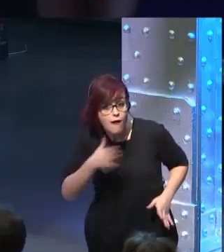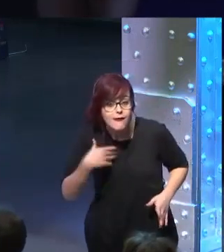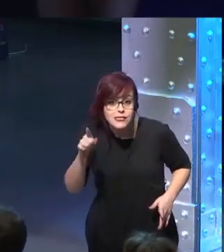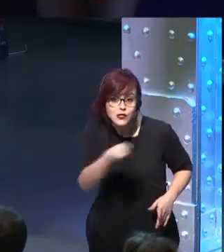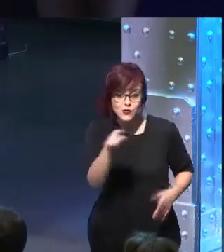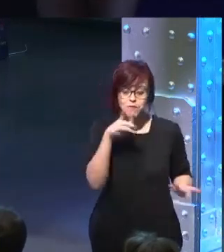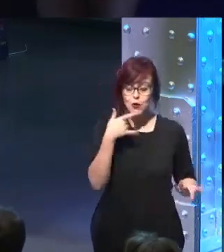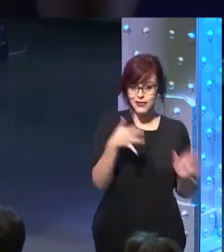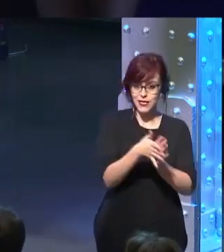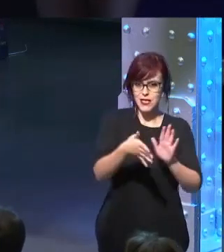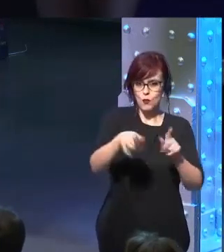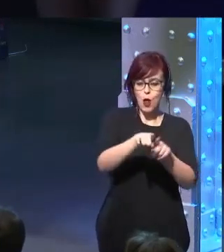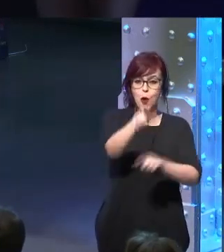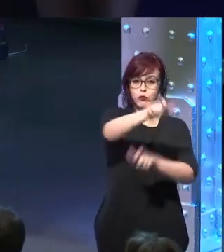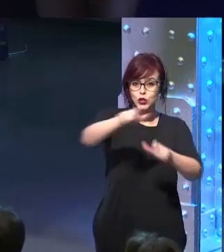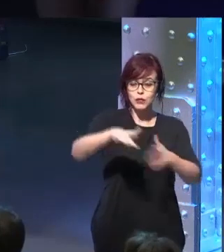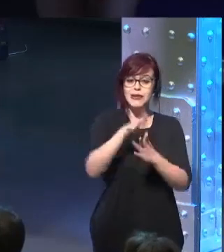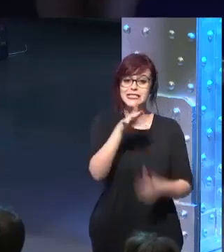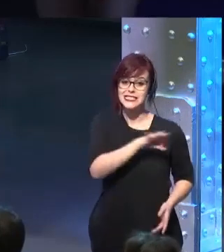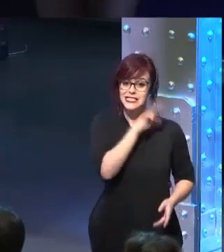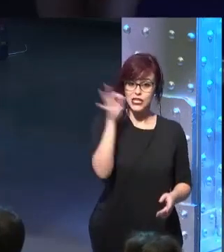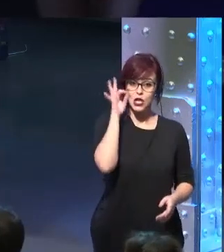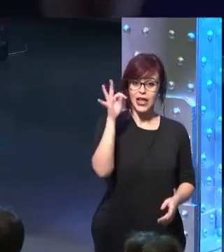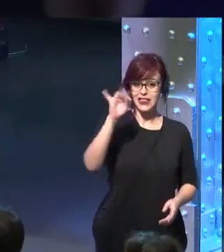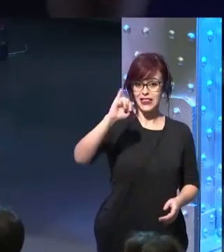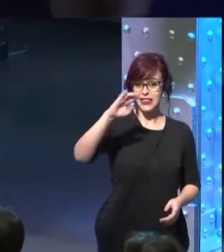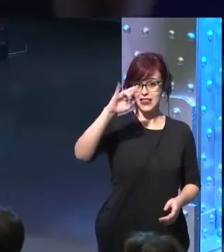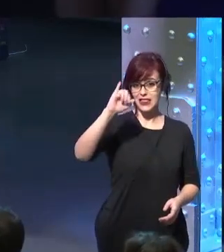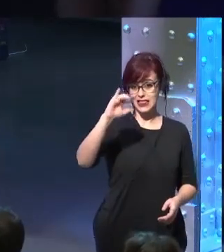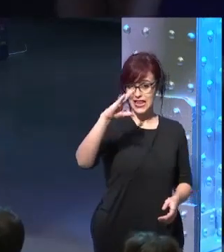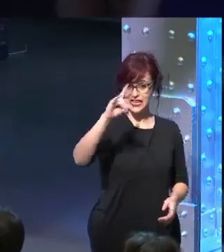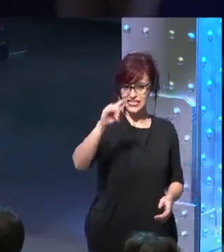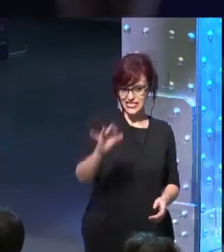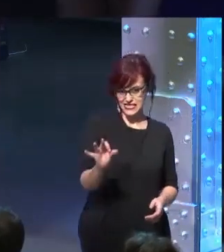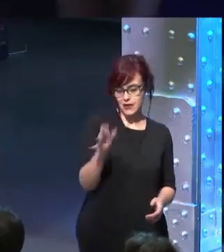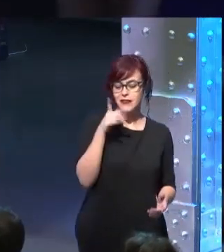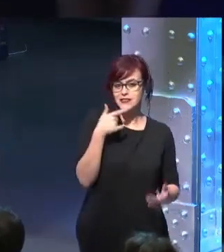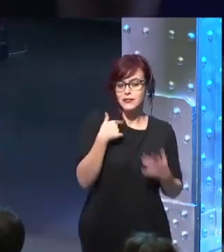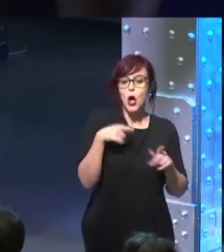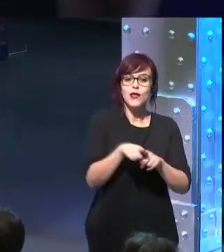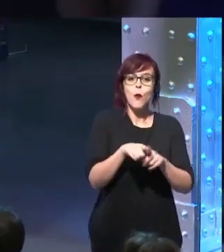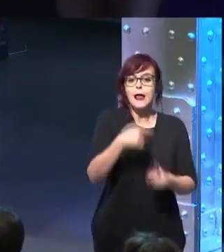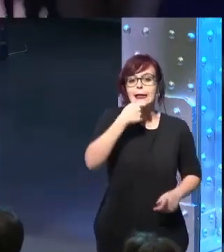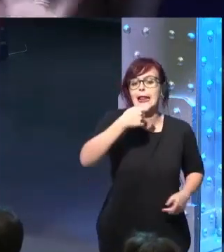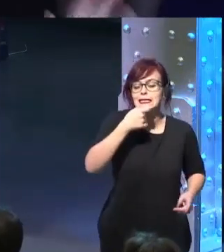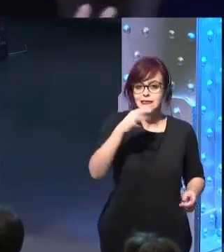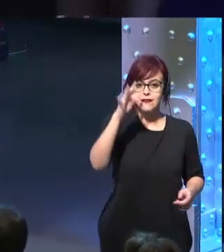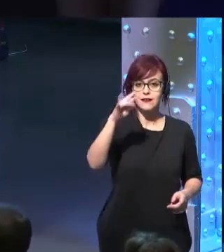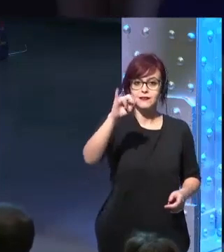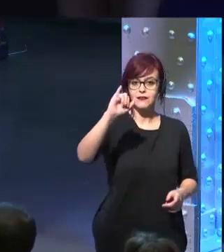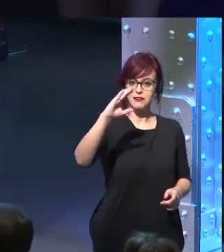Entonces, en caso de que os lo estéis preguntando, la señora Trix suena muy absurdo en inglés. Es decir,